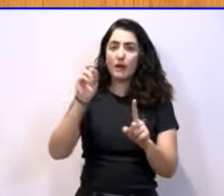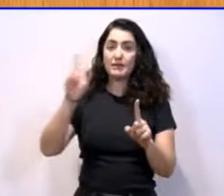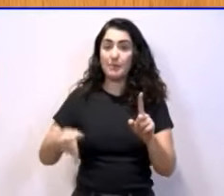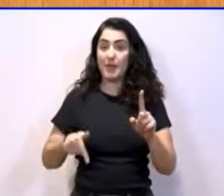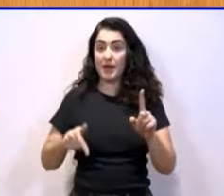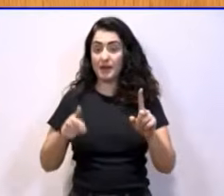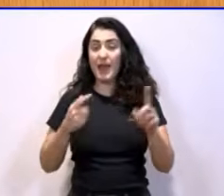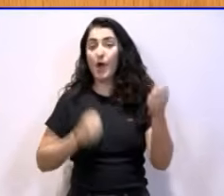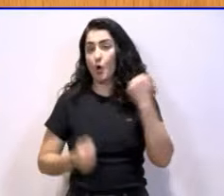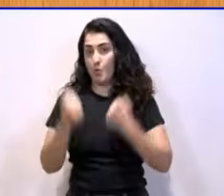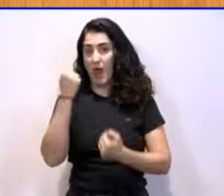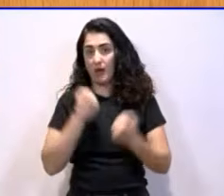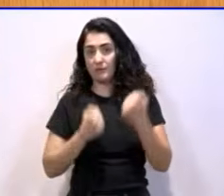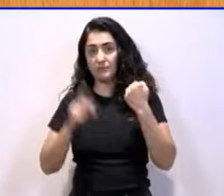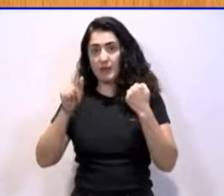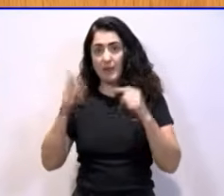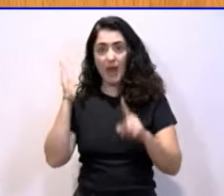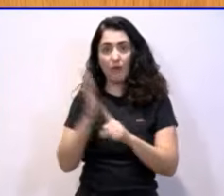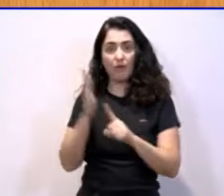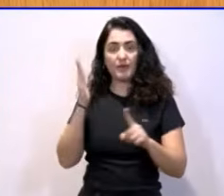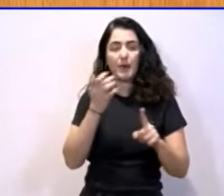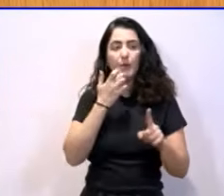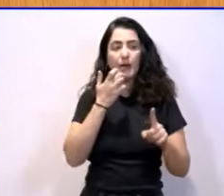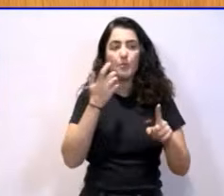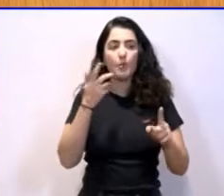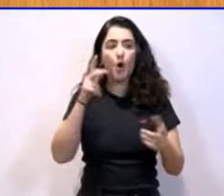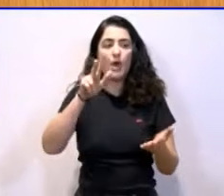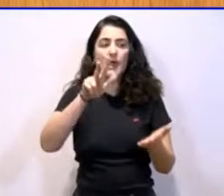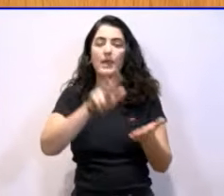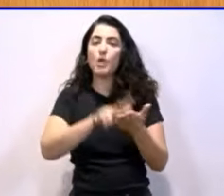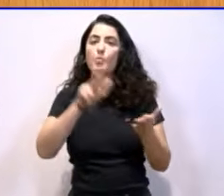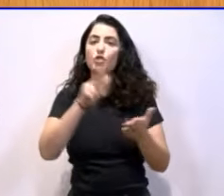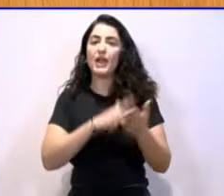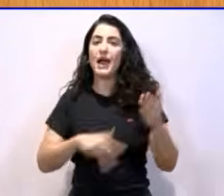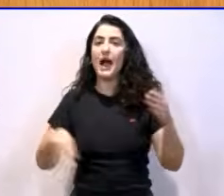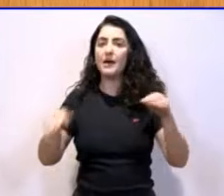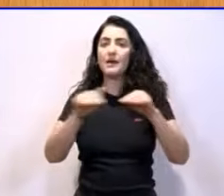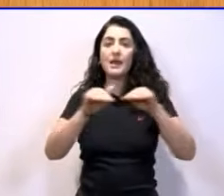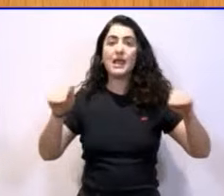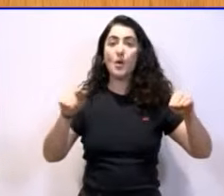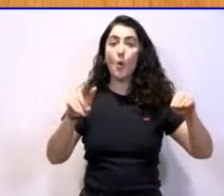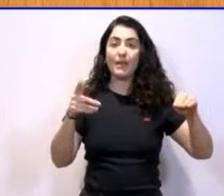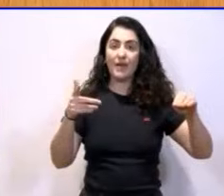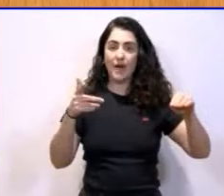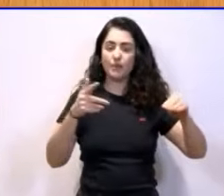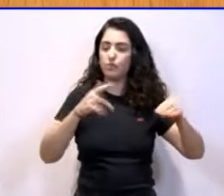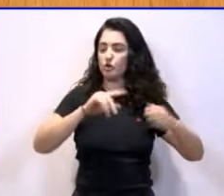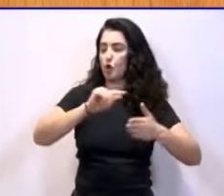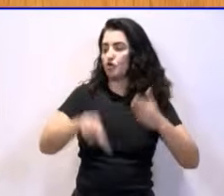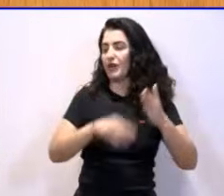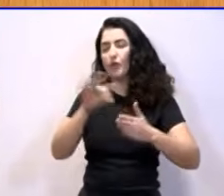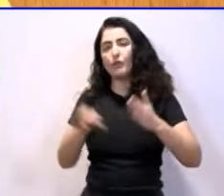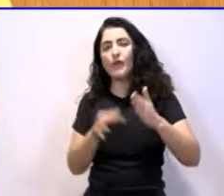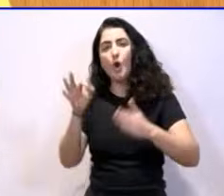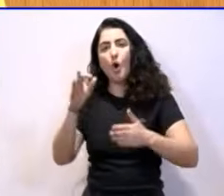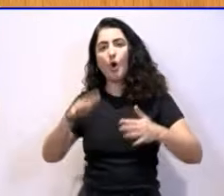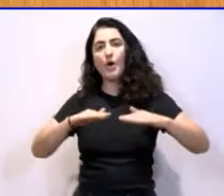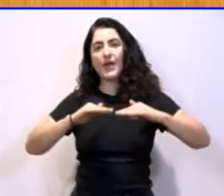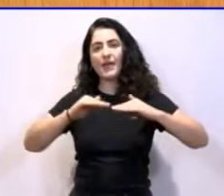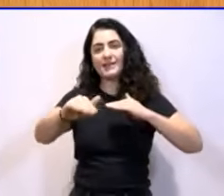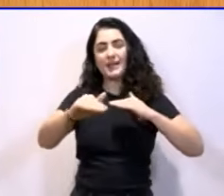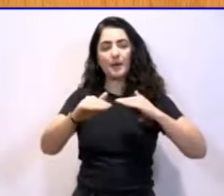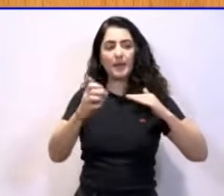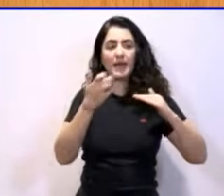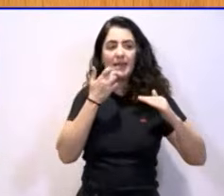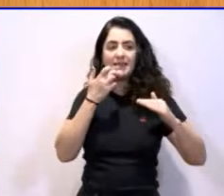Usted lo sabe, no se puede acceder, por ejemplo, a una hipoteca en igualdad de condiciones con un contrato fijo, con un contrato estable, que con